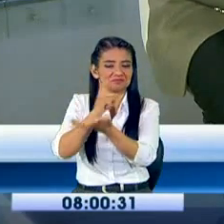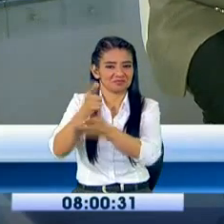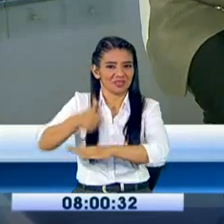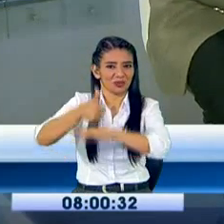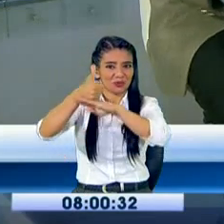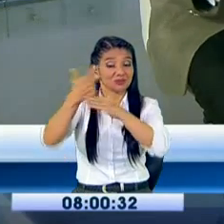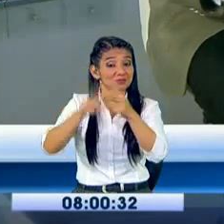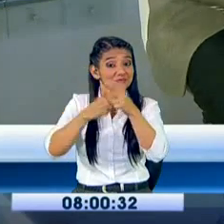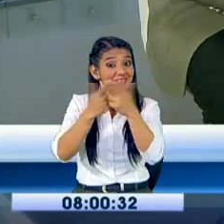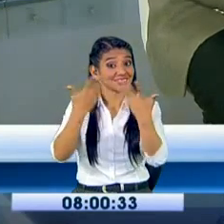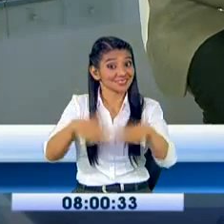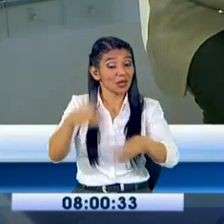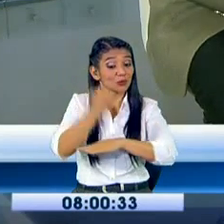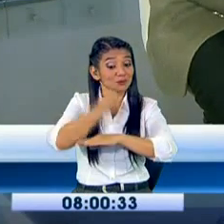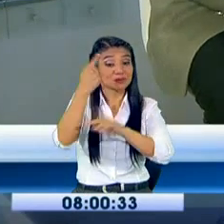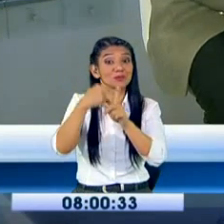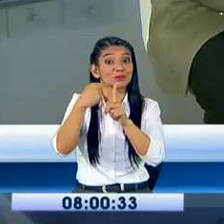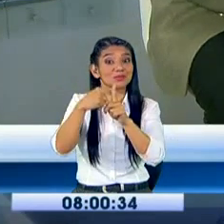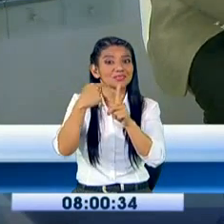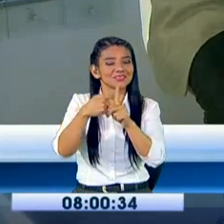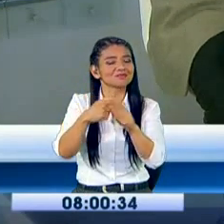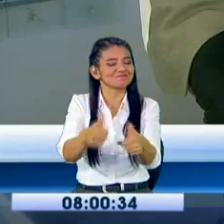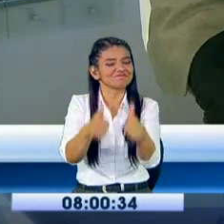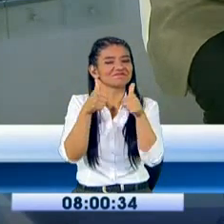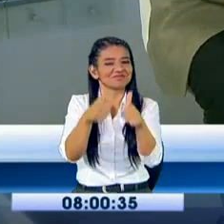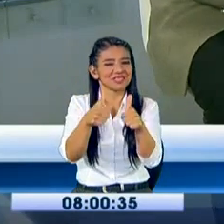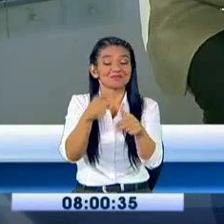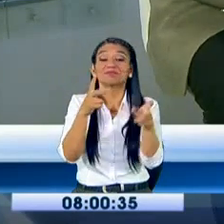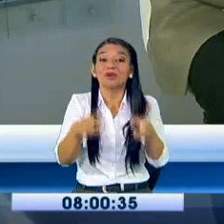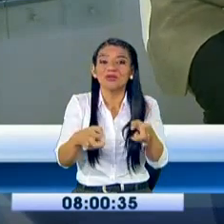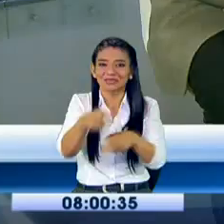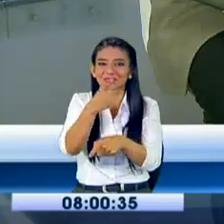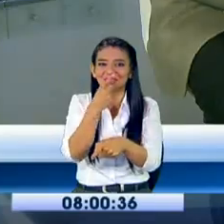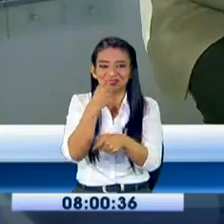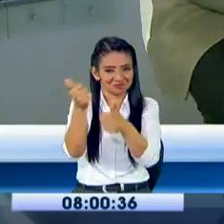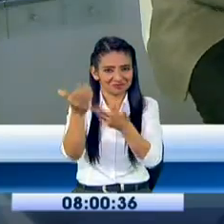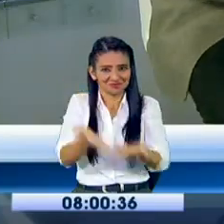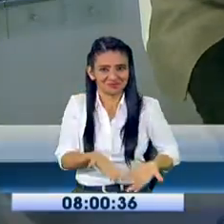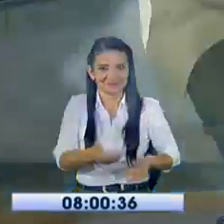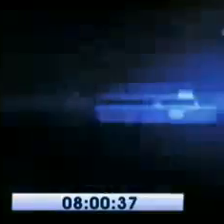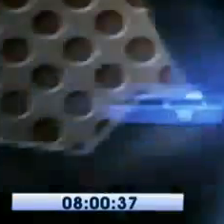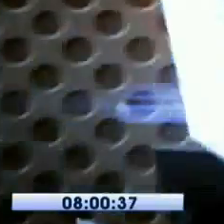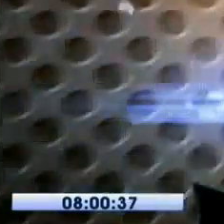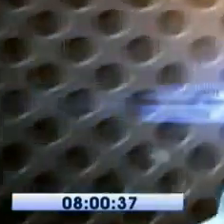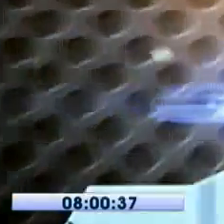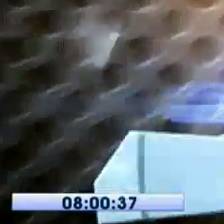autoridad. Iniciamos ya un día más positivos, con buenas energías, provechos, está desayunando. Bienvenidos.